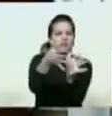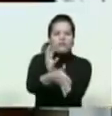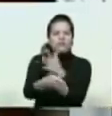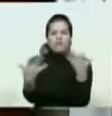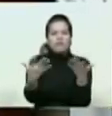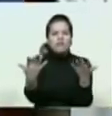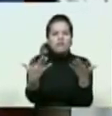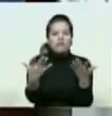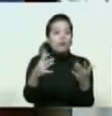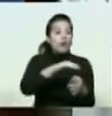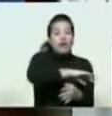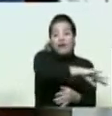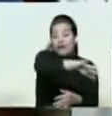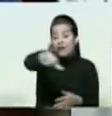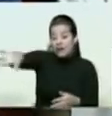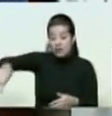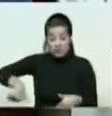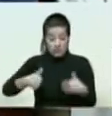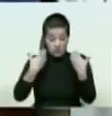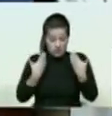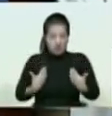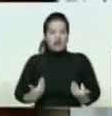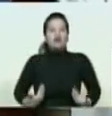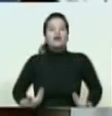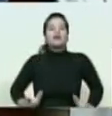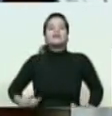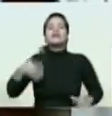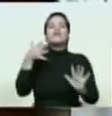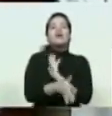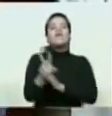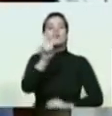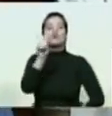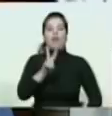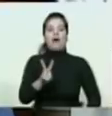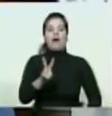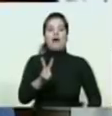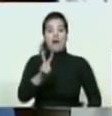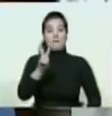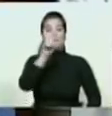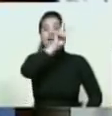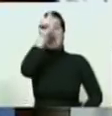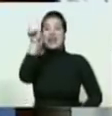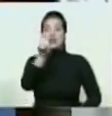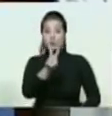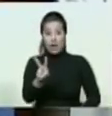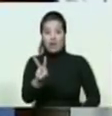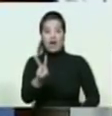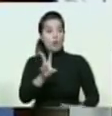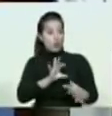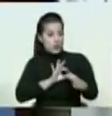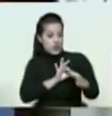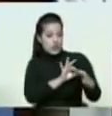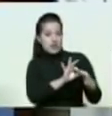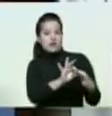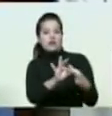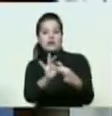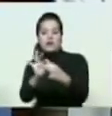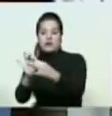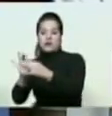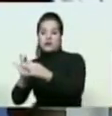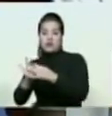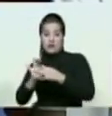Y eso que somos es lo que nos ha de unir y lo que nos habrá de dar la